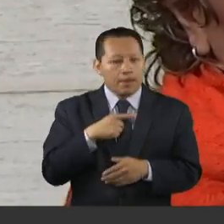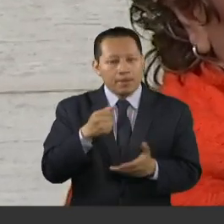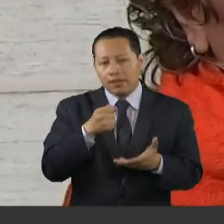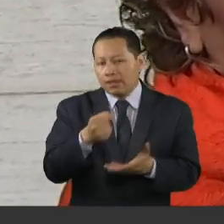más